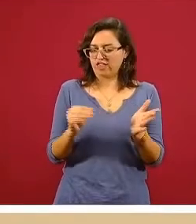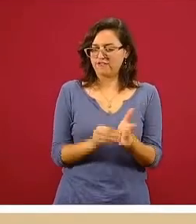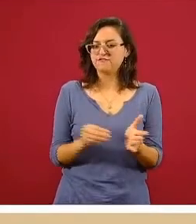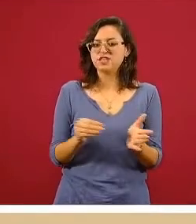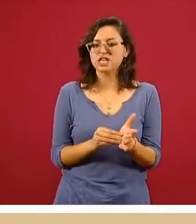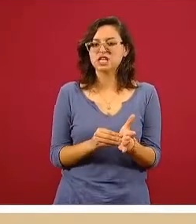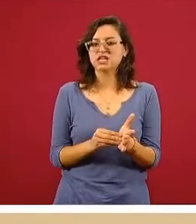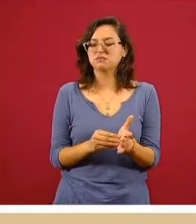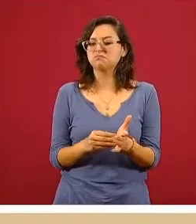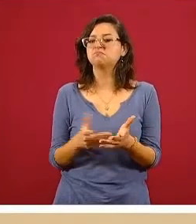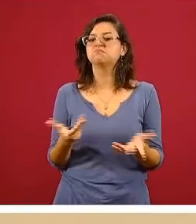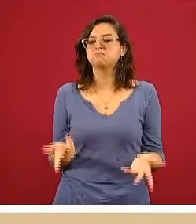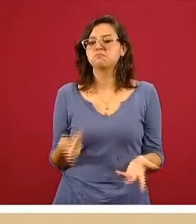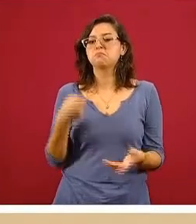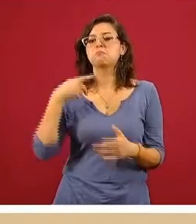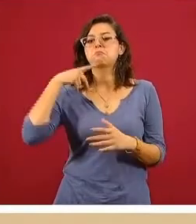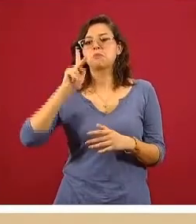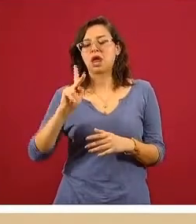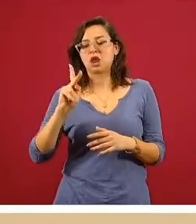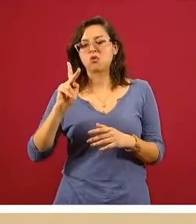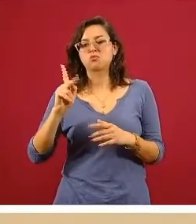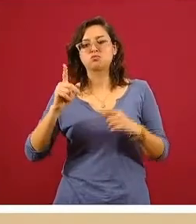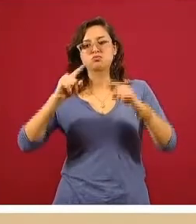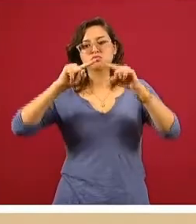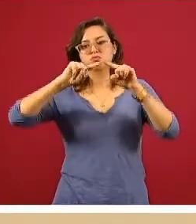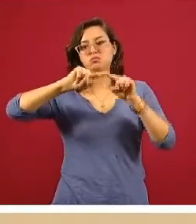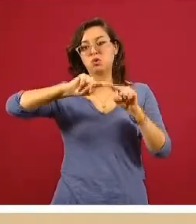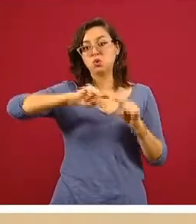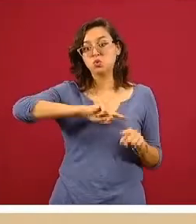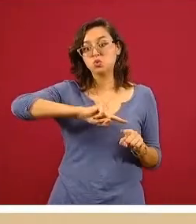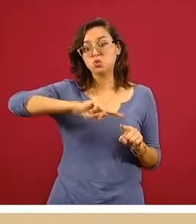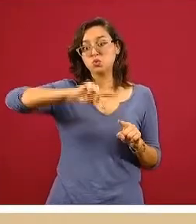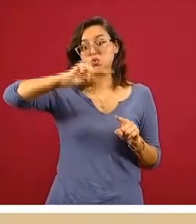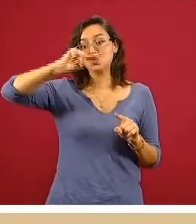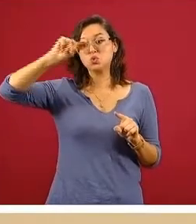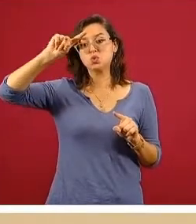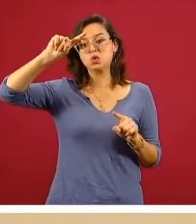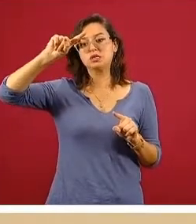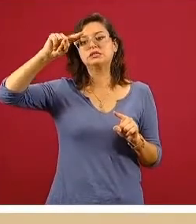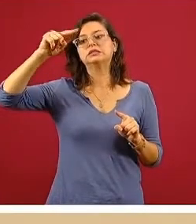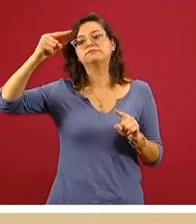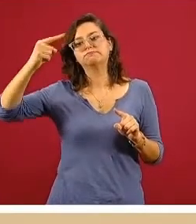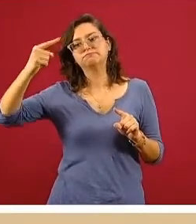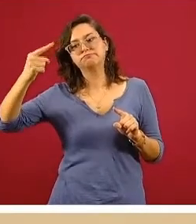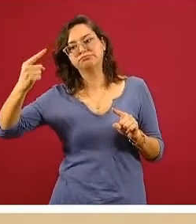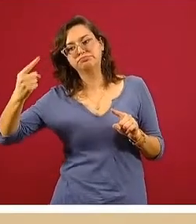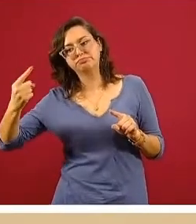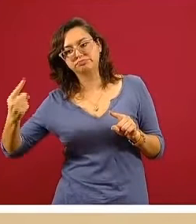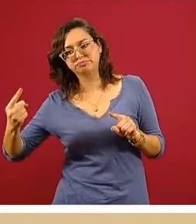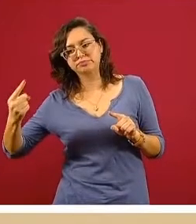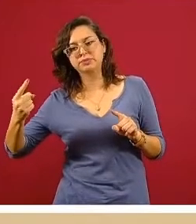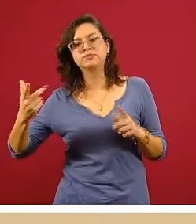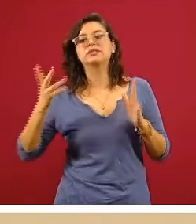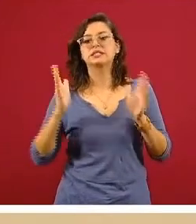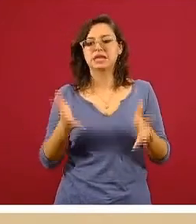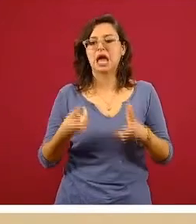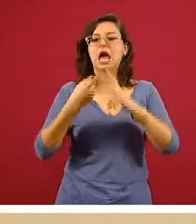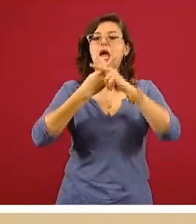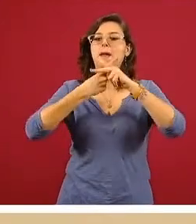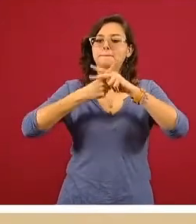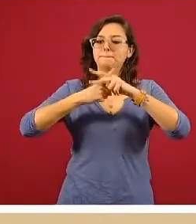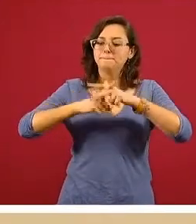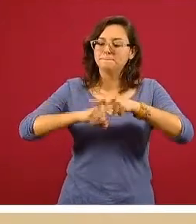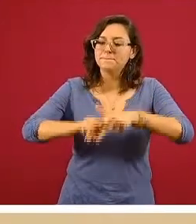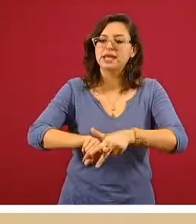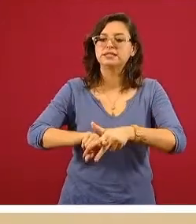una curva ascendente, esta ya no tiene una pendiente tan verticalizada como la teníamos anteriormente, ya más bien es una